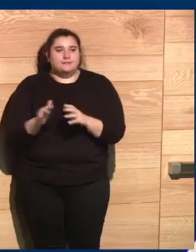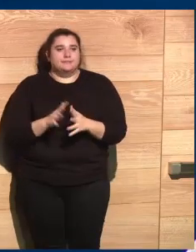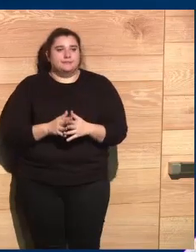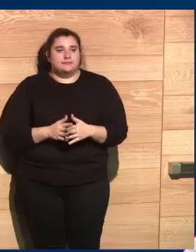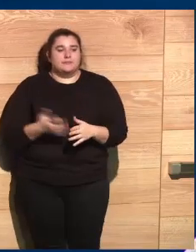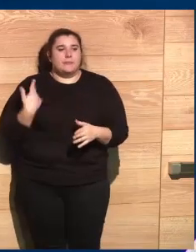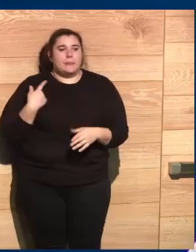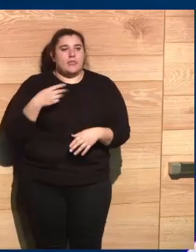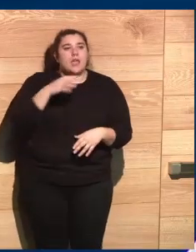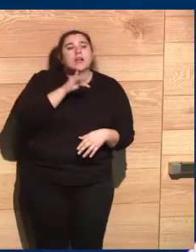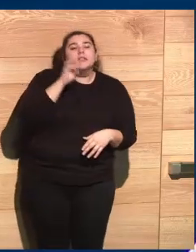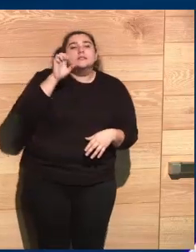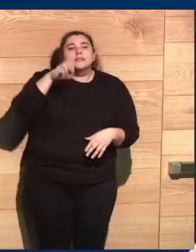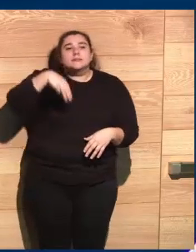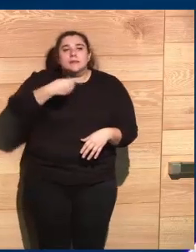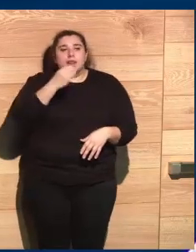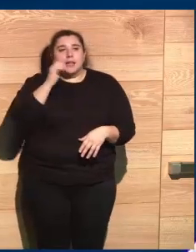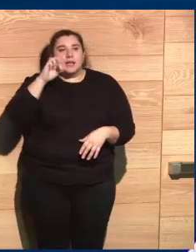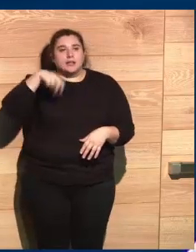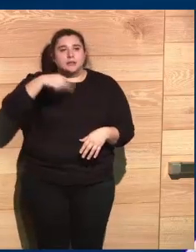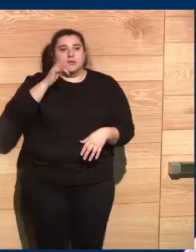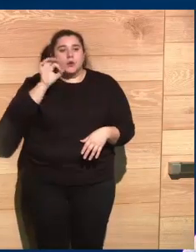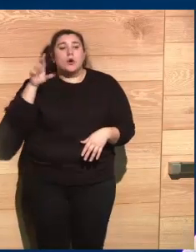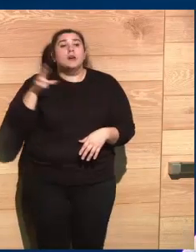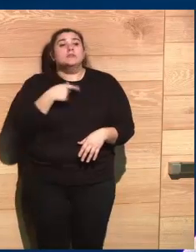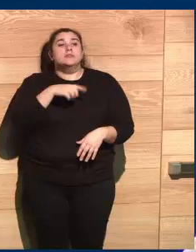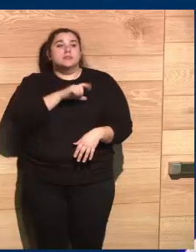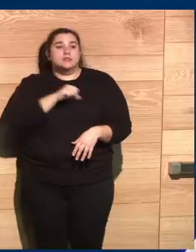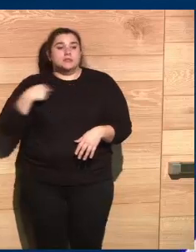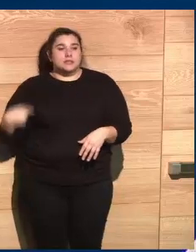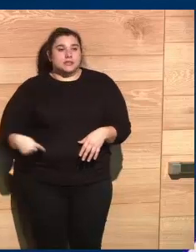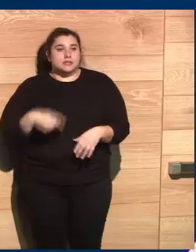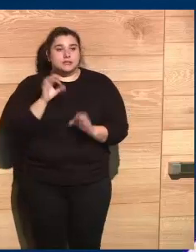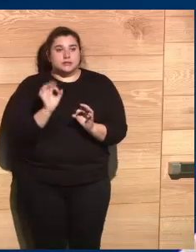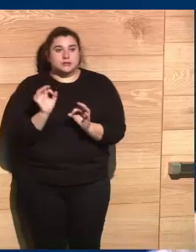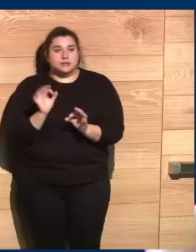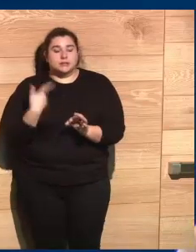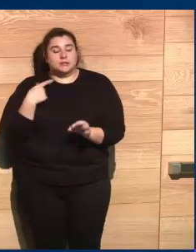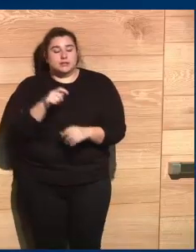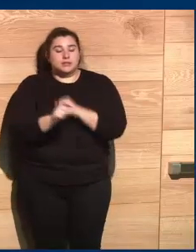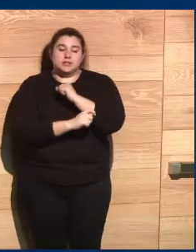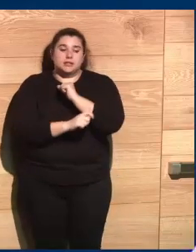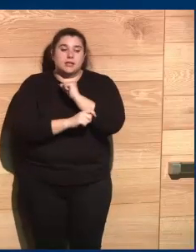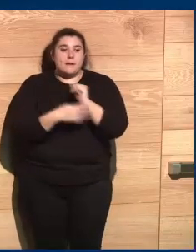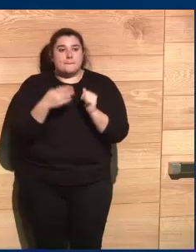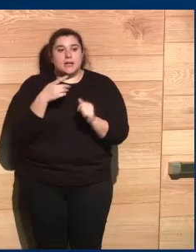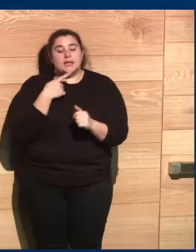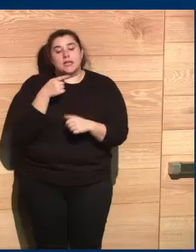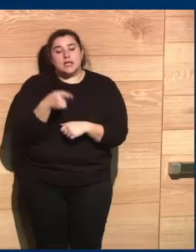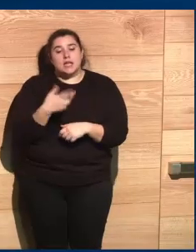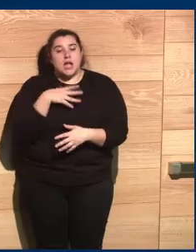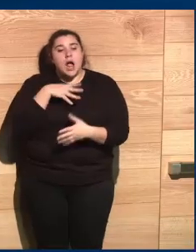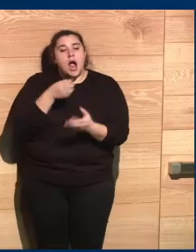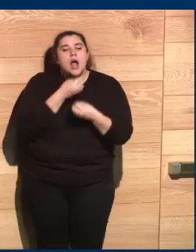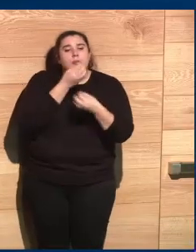es una compañía privada, es una compañía china, ¿no? Pero hay una estrategia de cómo se va a dominar este mercado de extracción de datos.